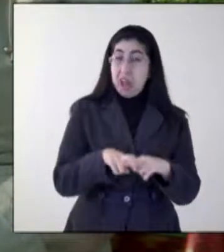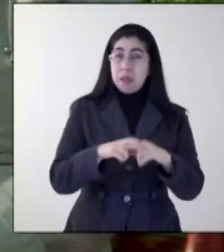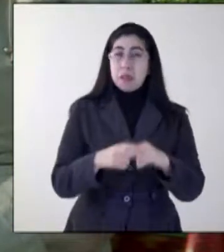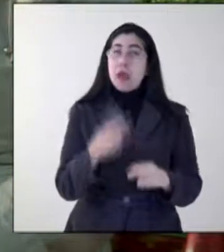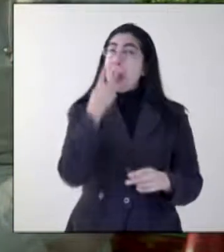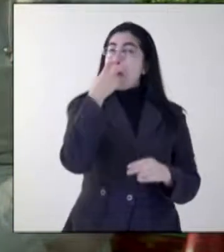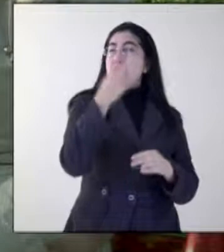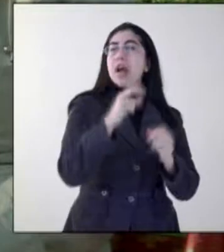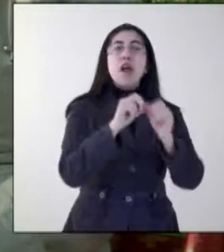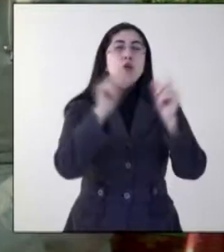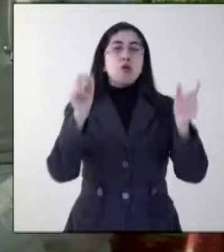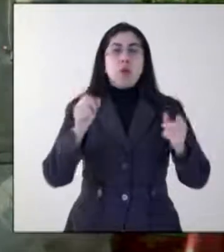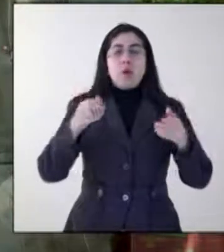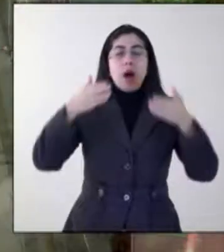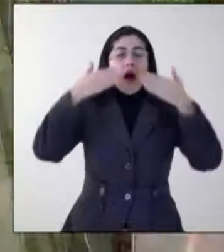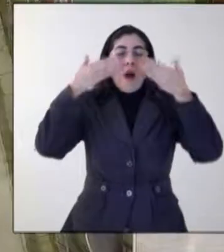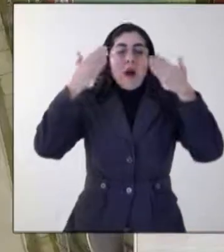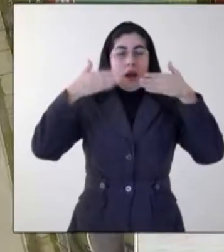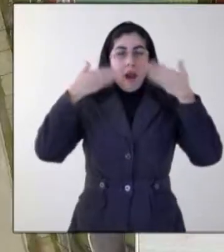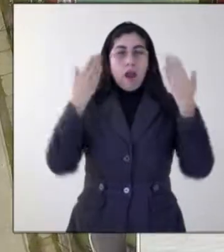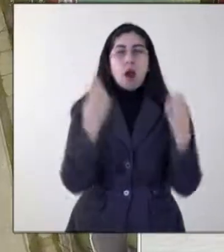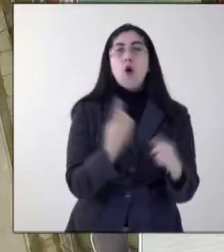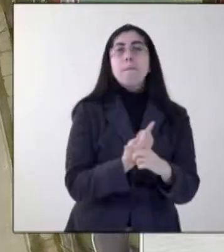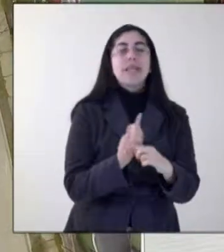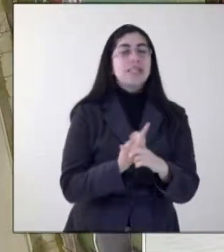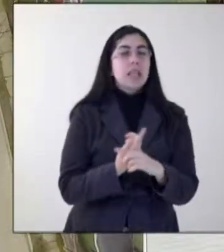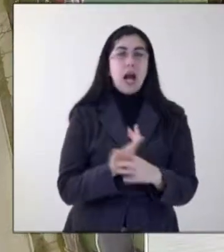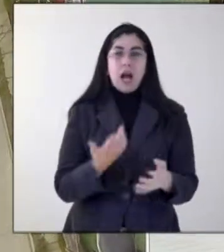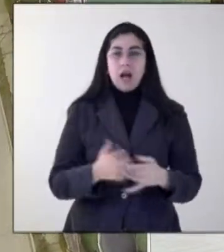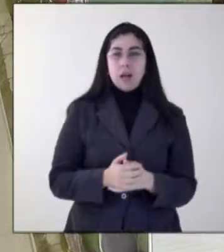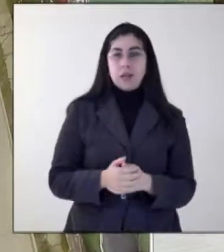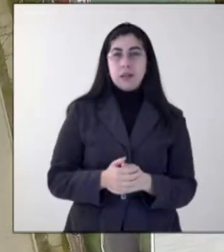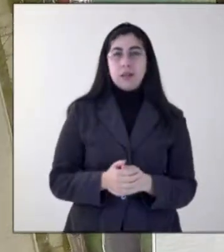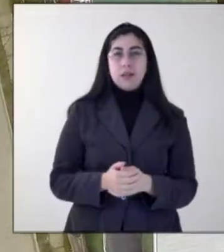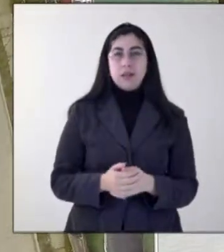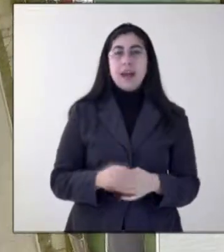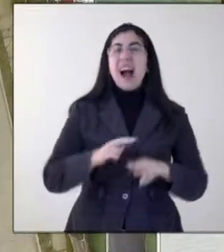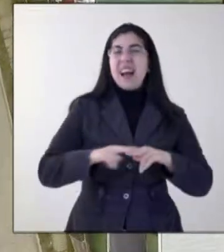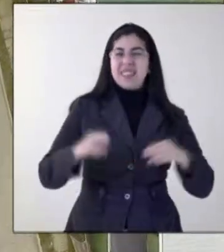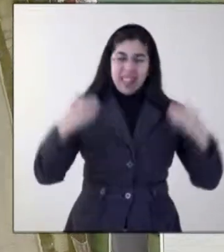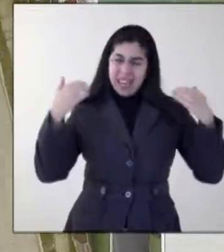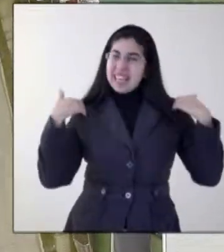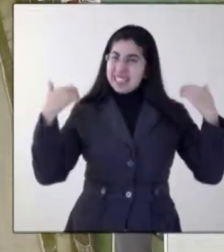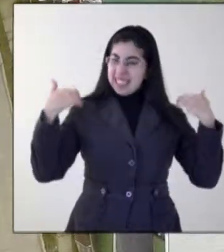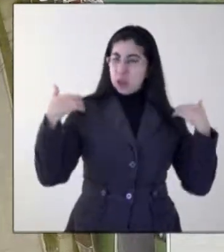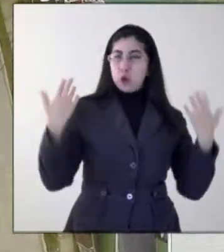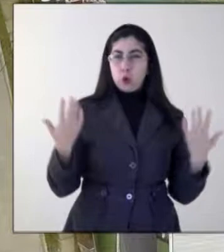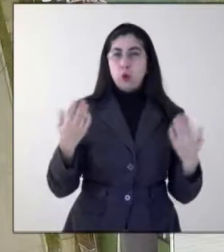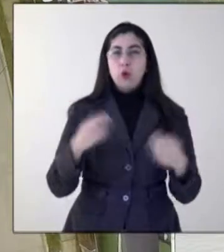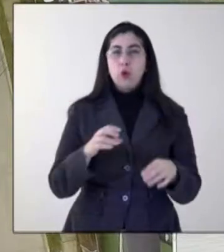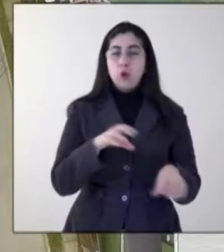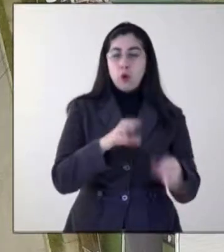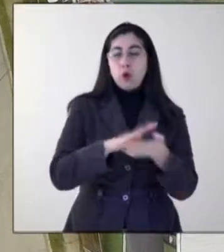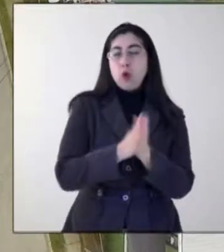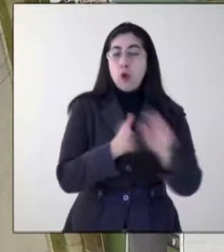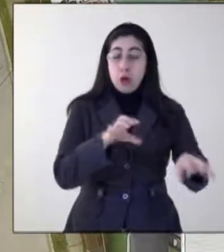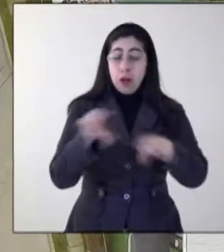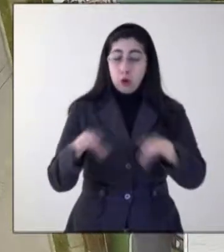el sol, a tomar aire, a conversar, a hacer algunos ejercicios con los elementos que tiene la